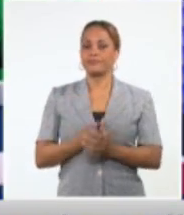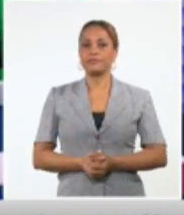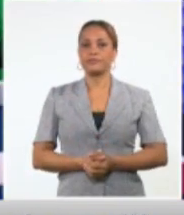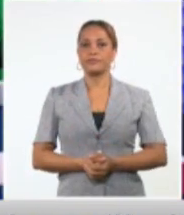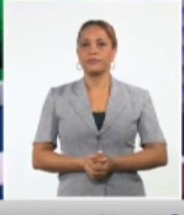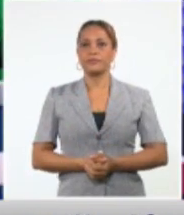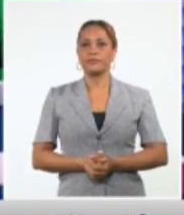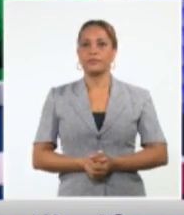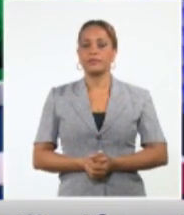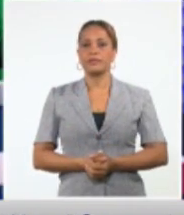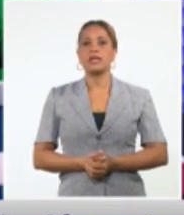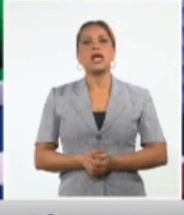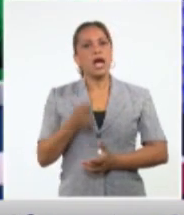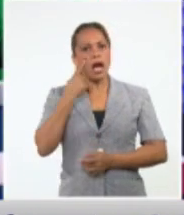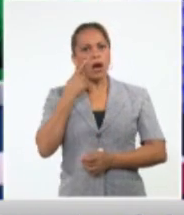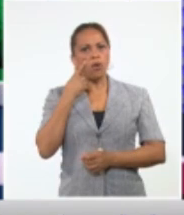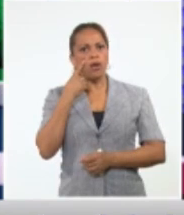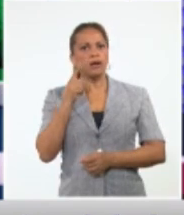Omicron y